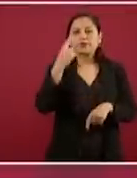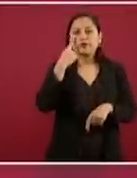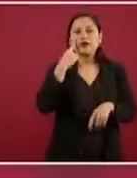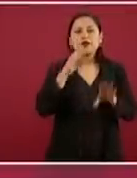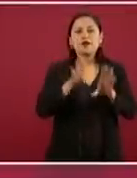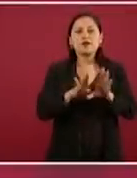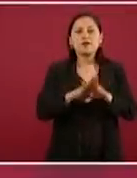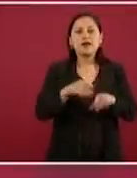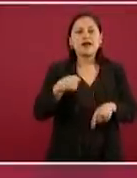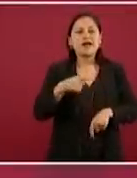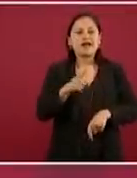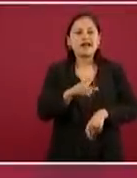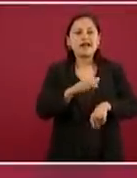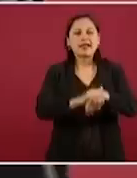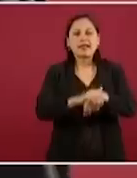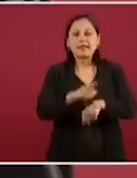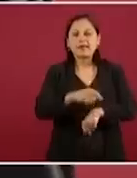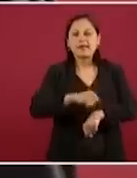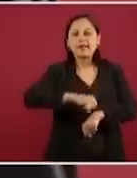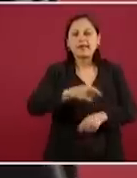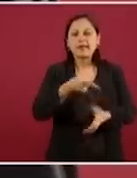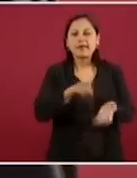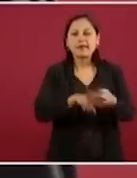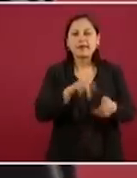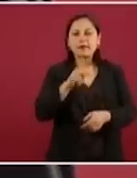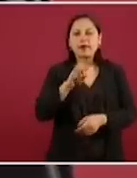palanca en Pemex.